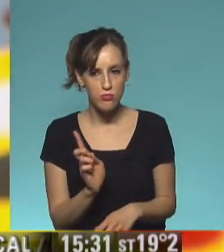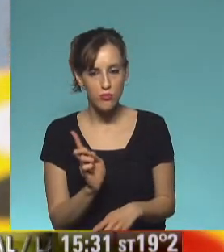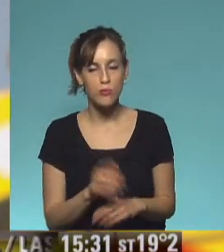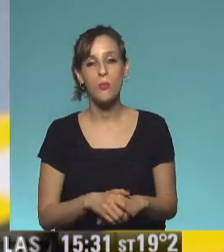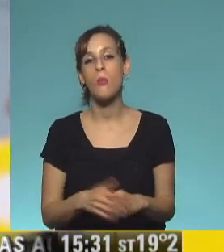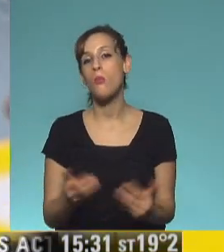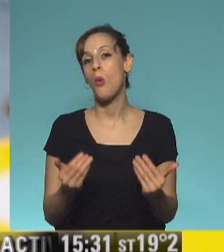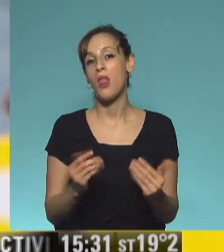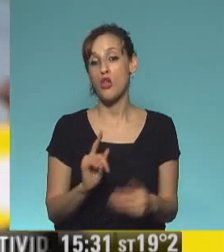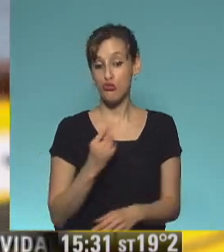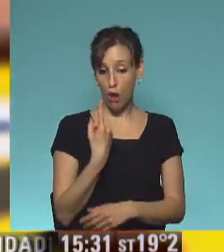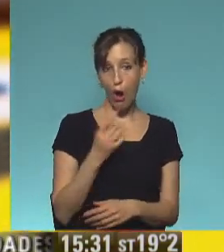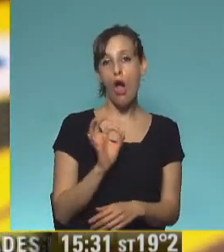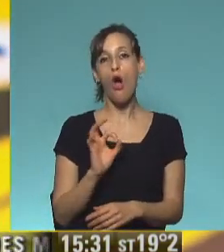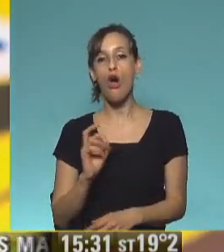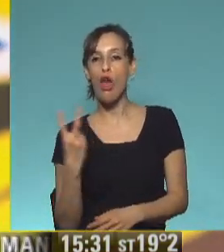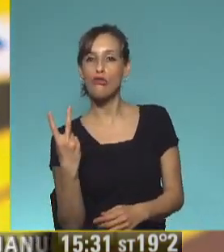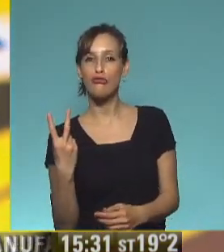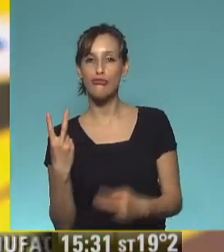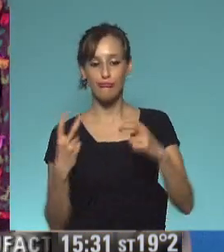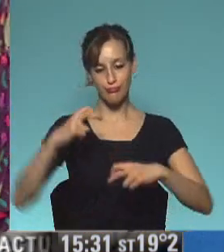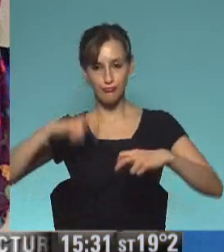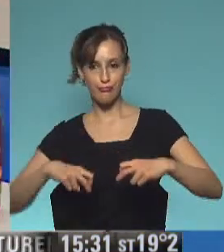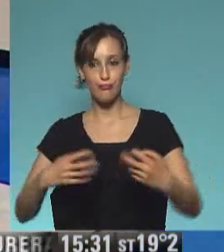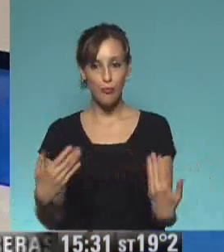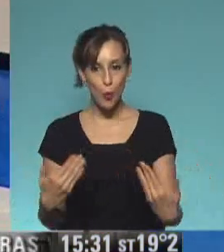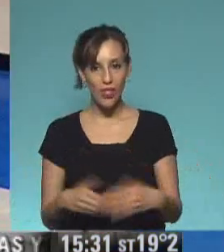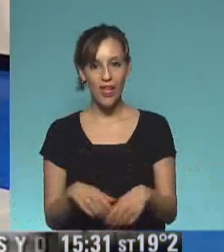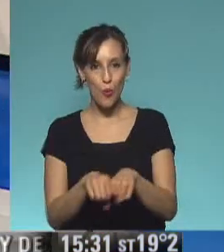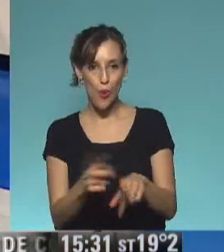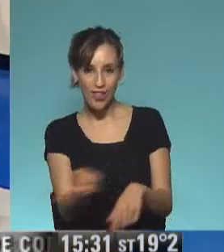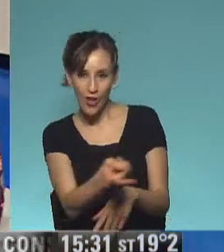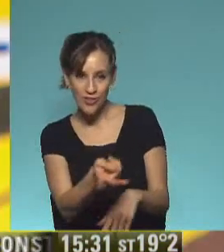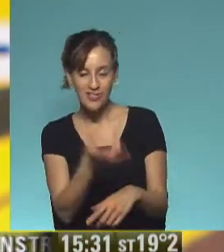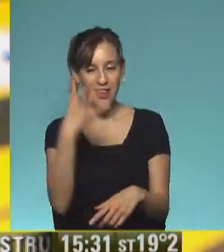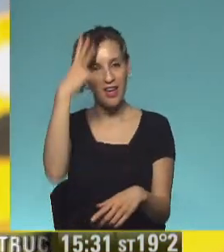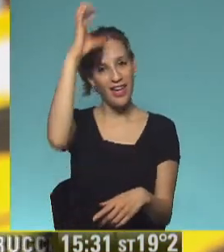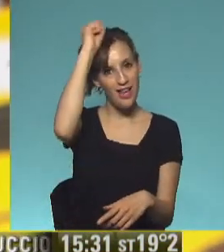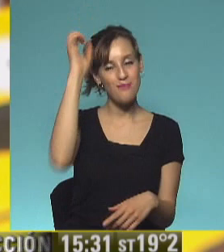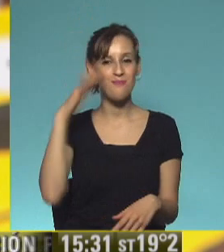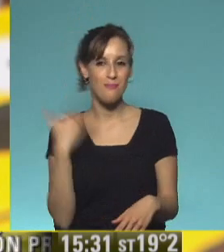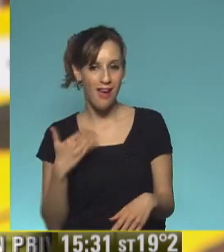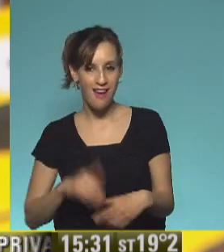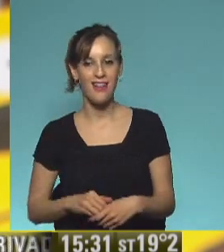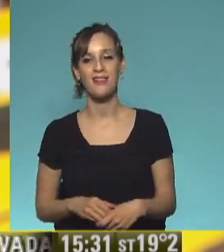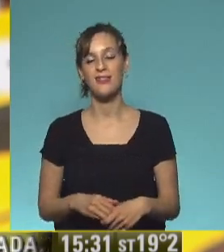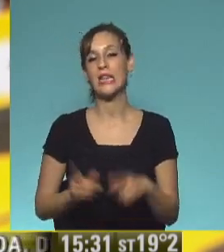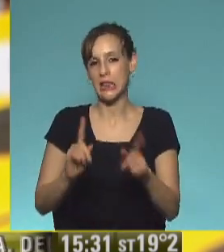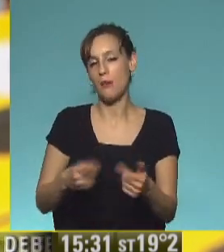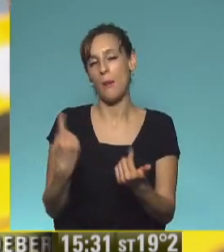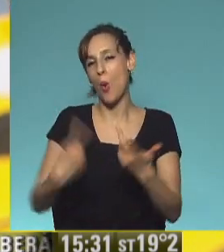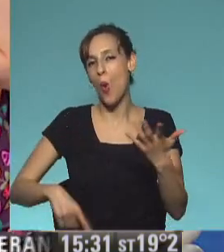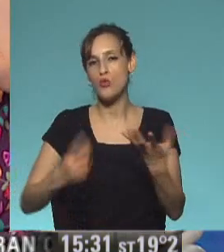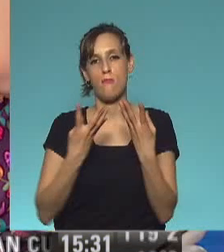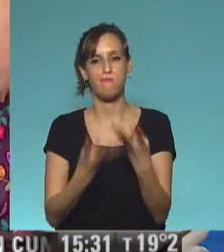puede jugar solo, se puede jugar de a dos, como claro, Maga y Emi. Sí. Ahí está. De a tres, de a cuatro. De a tres, se puede jugar a muchos también. Bien.